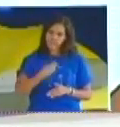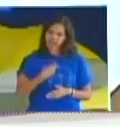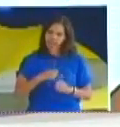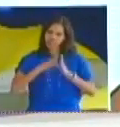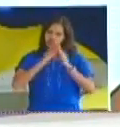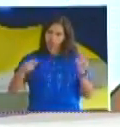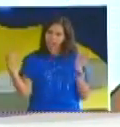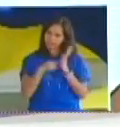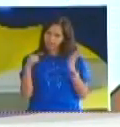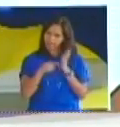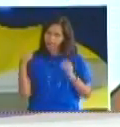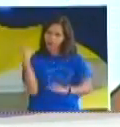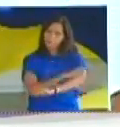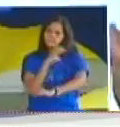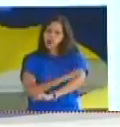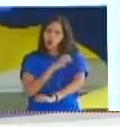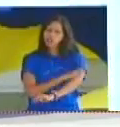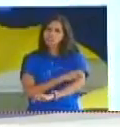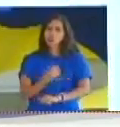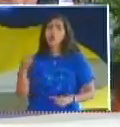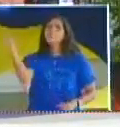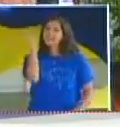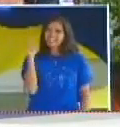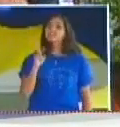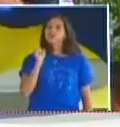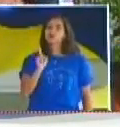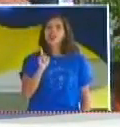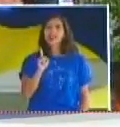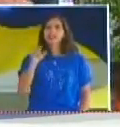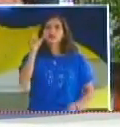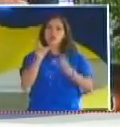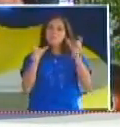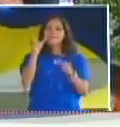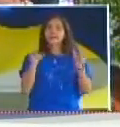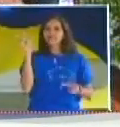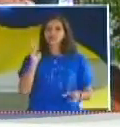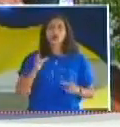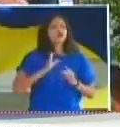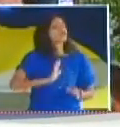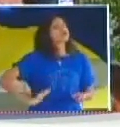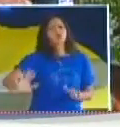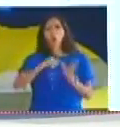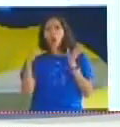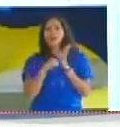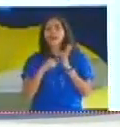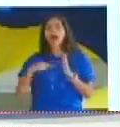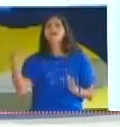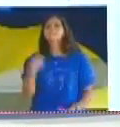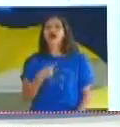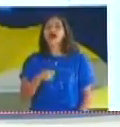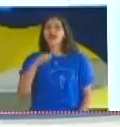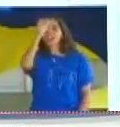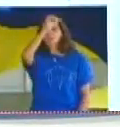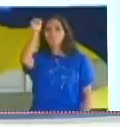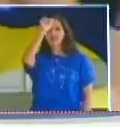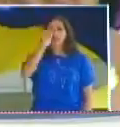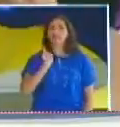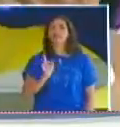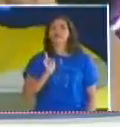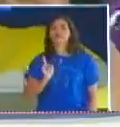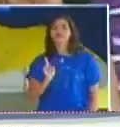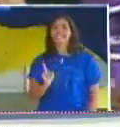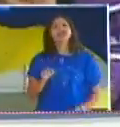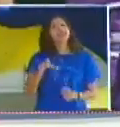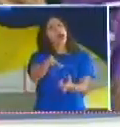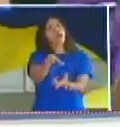todas las deudas que tiene la oposición con Venezuela y con los venezolanos. Todas las deudas nos las van a pagar el domingo. Y las